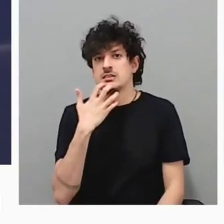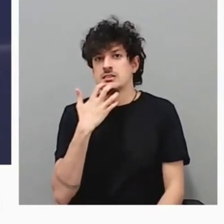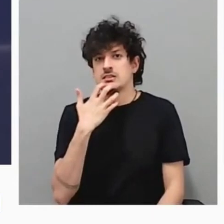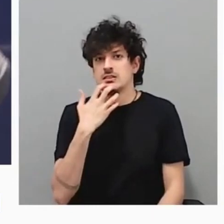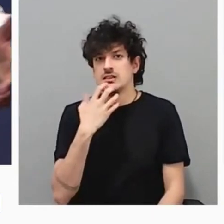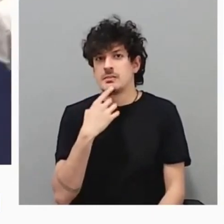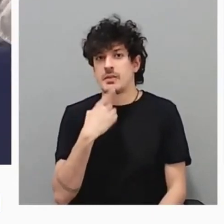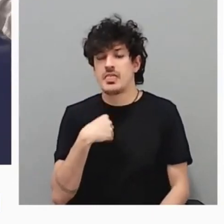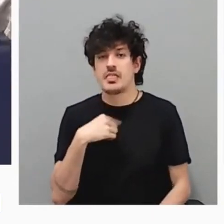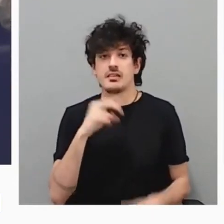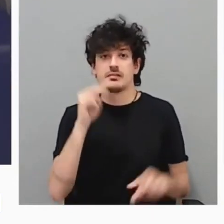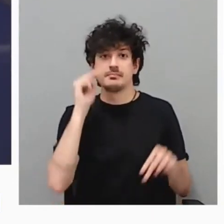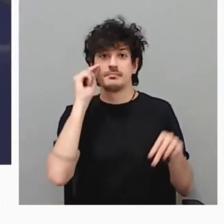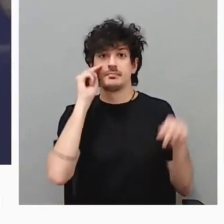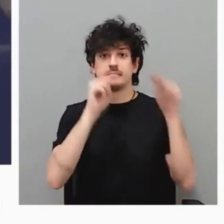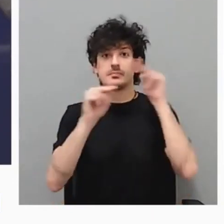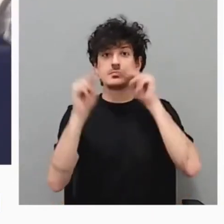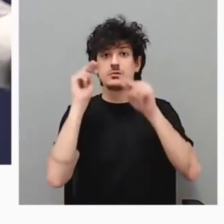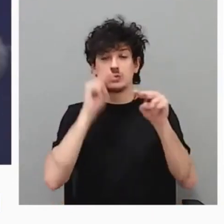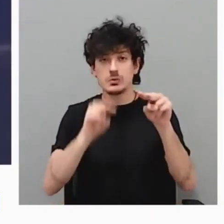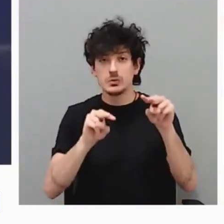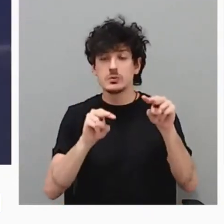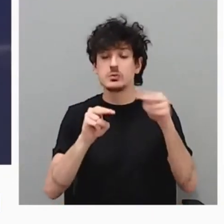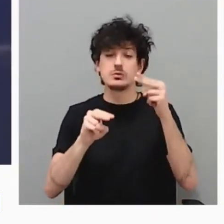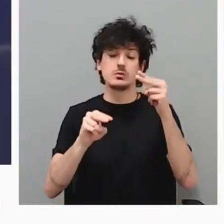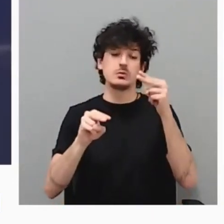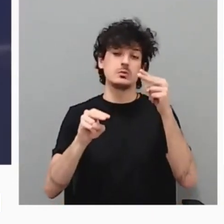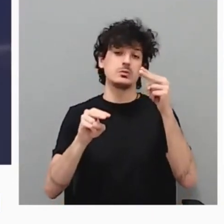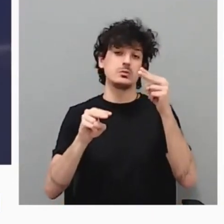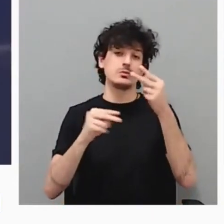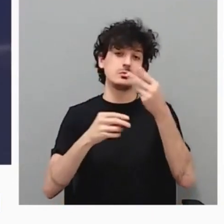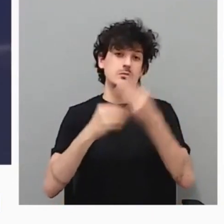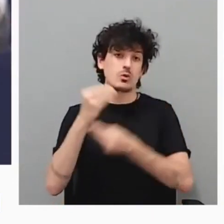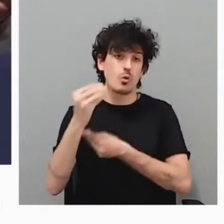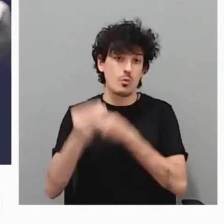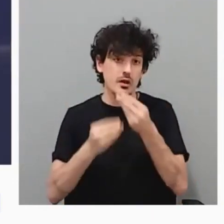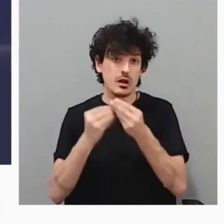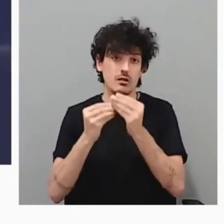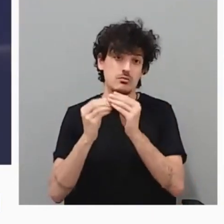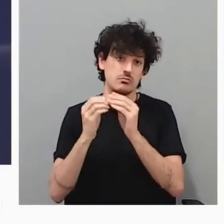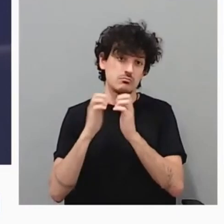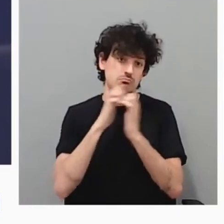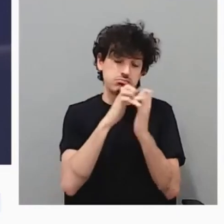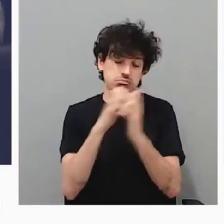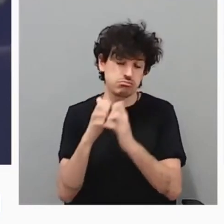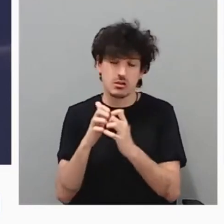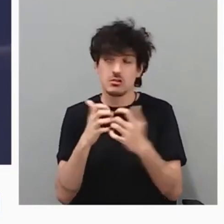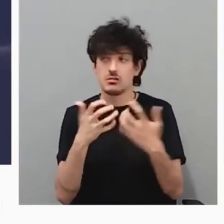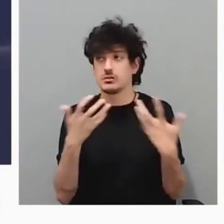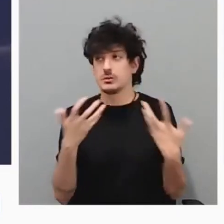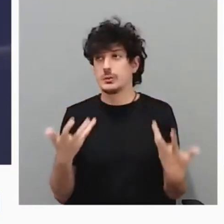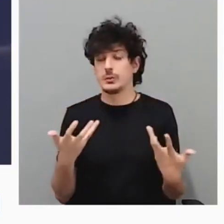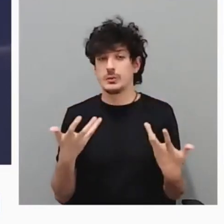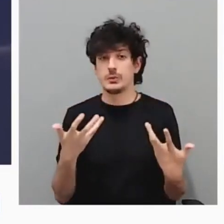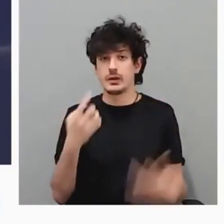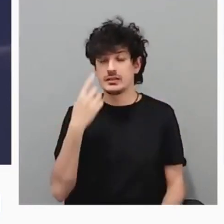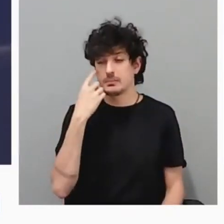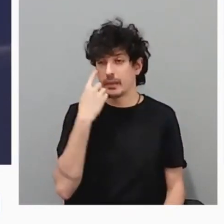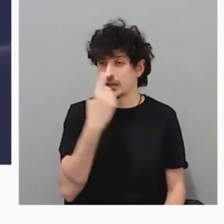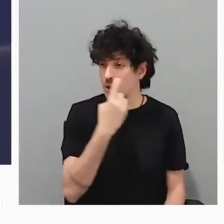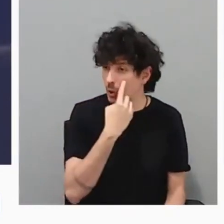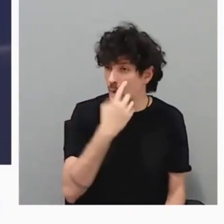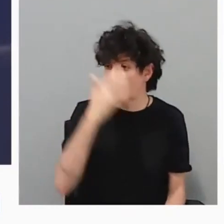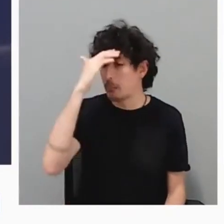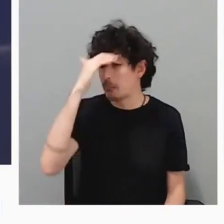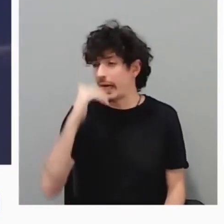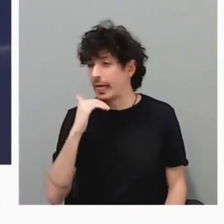examen visual por una rúbrica, ya, en fin, pero te vuelven loco porque ahora tiene que ir el inspector y si no, viene el padre. Yo